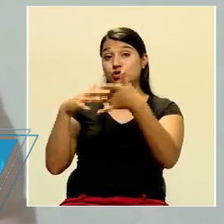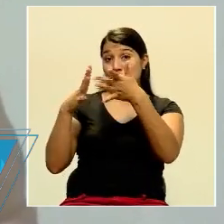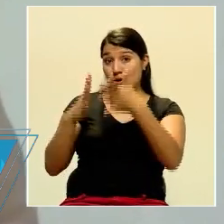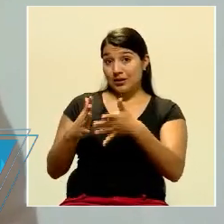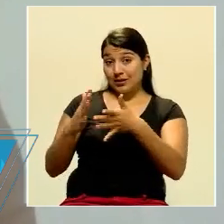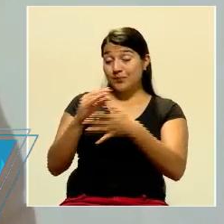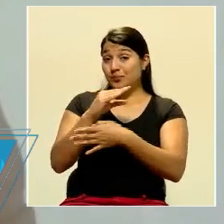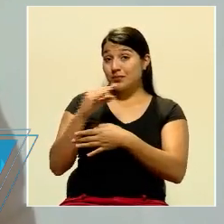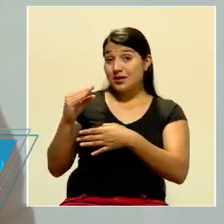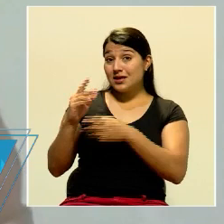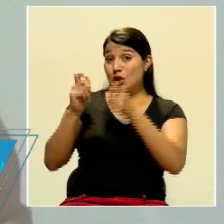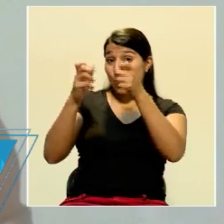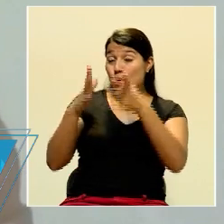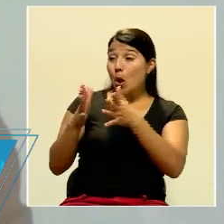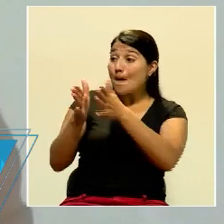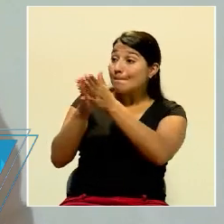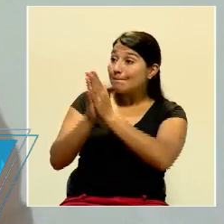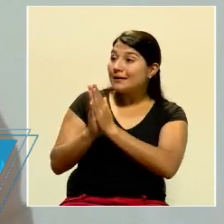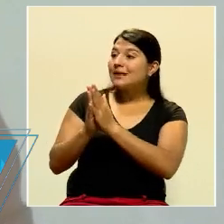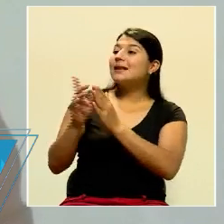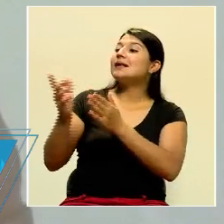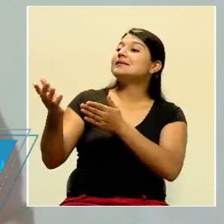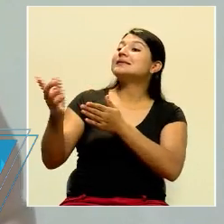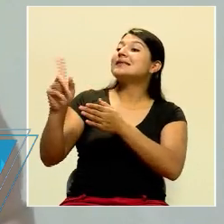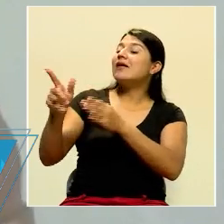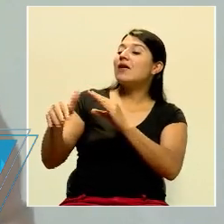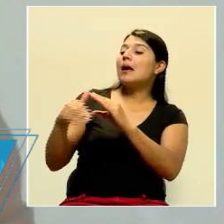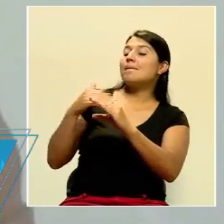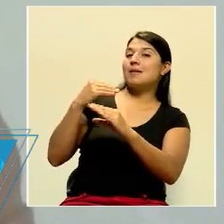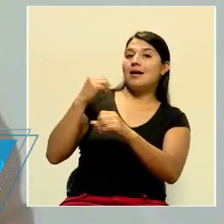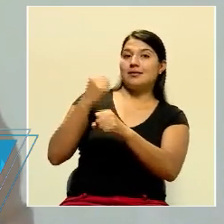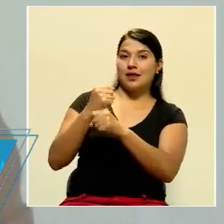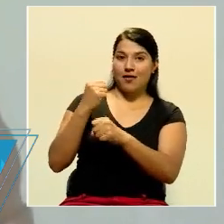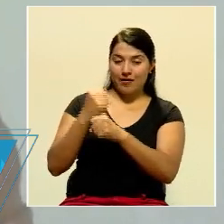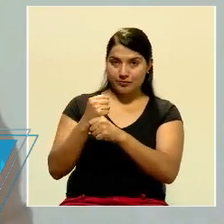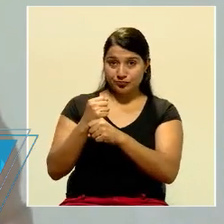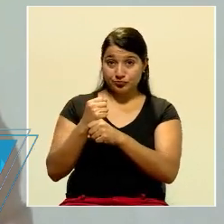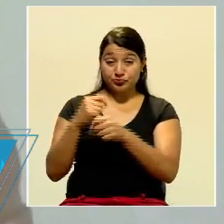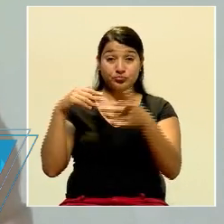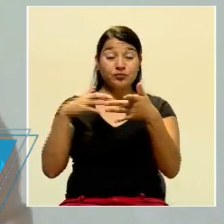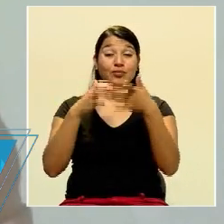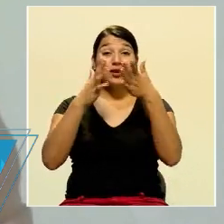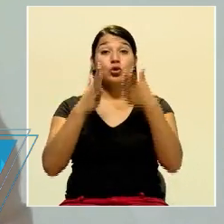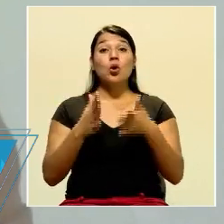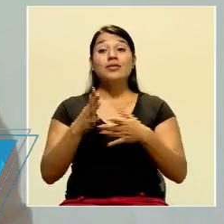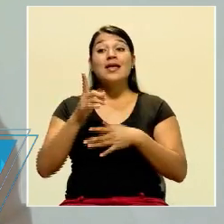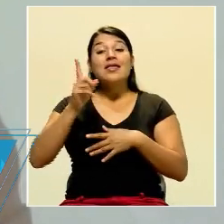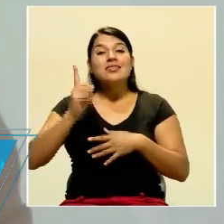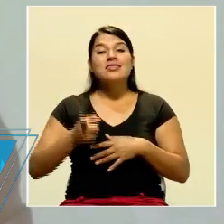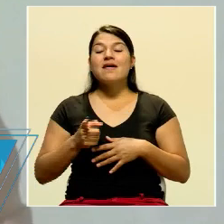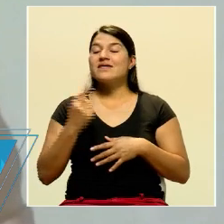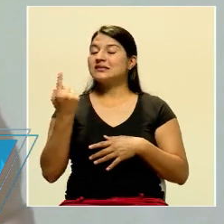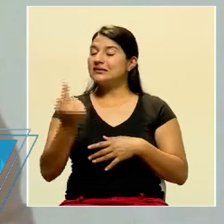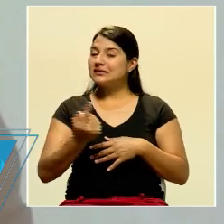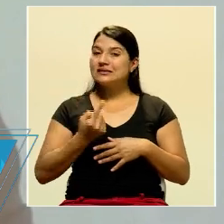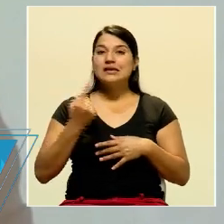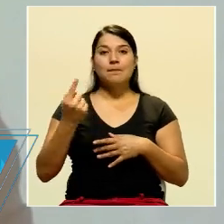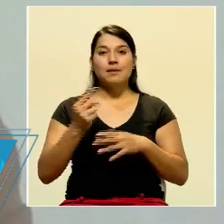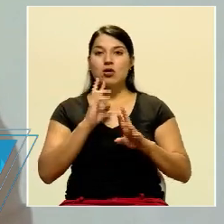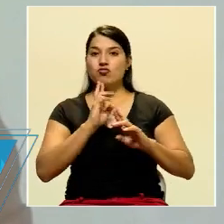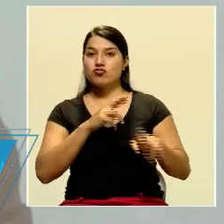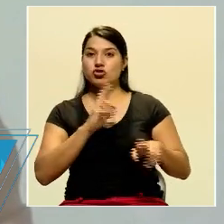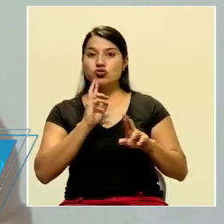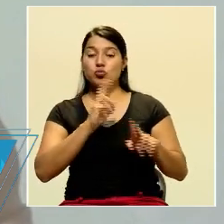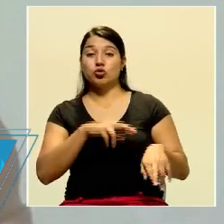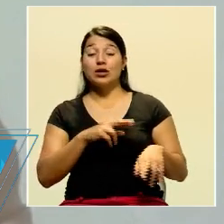piden devolver ese trabajo realizado, deben tener los estudiantes esa intención siempre de